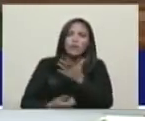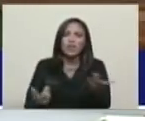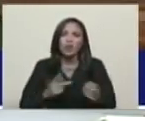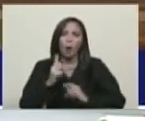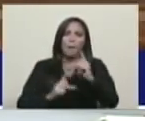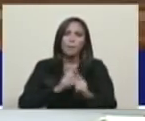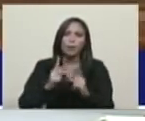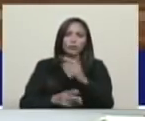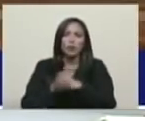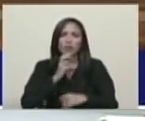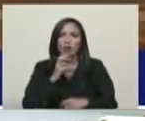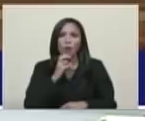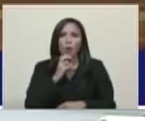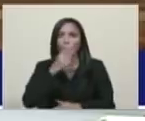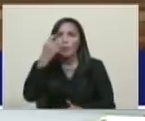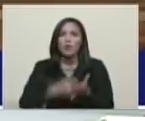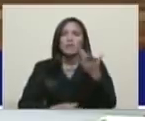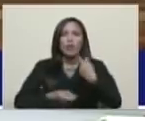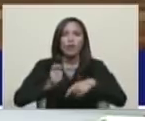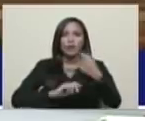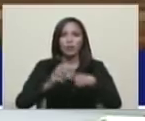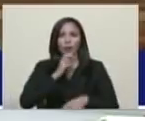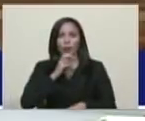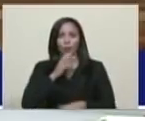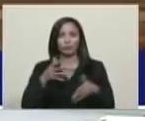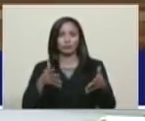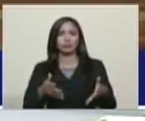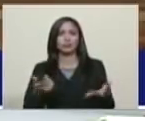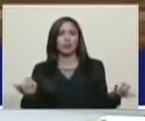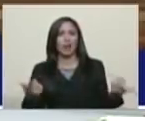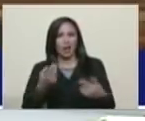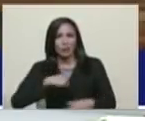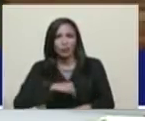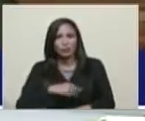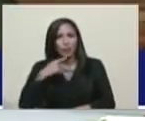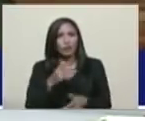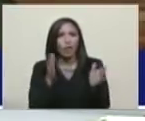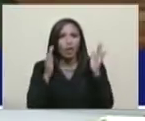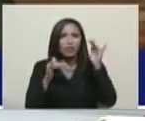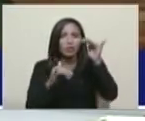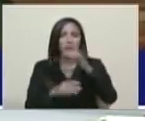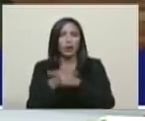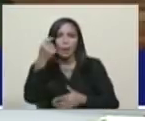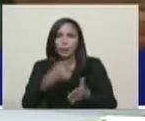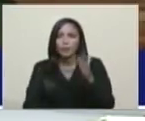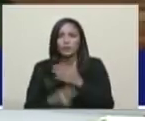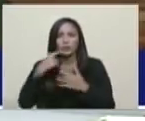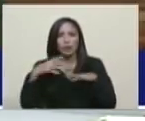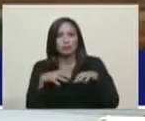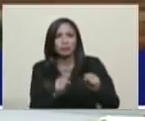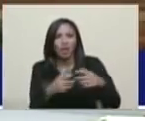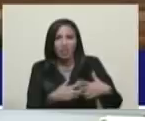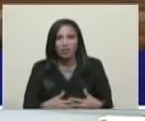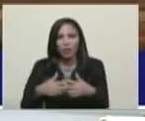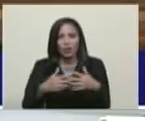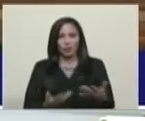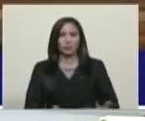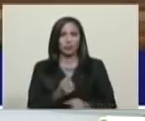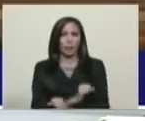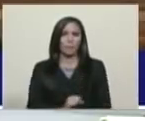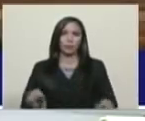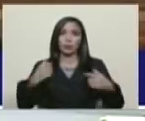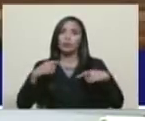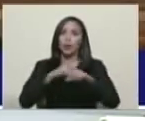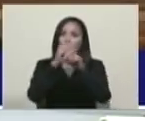y vender su oro. ¿Y qué vamos a hacer nosotros? ¿Obedecer la prohibición imperialista? Le pregunto